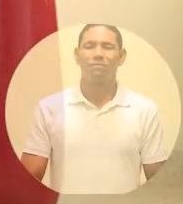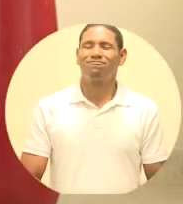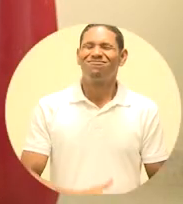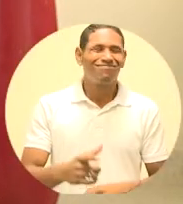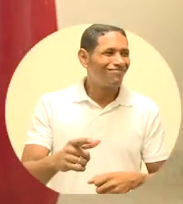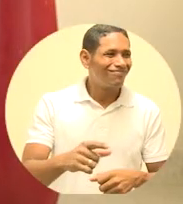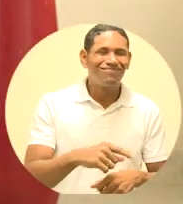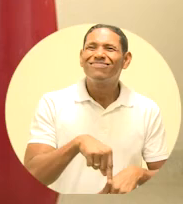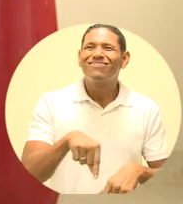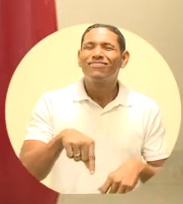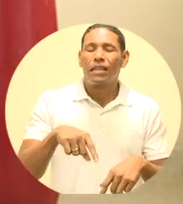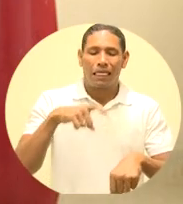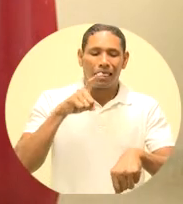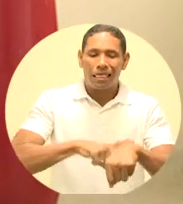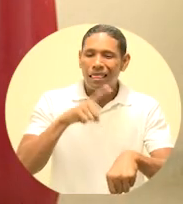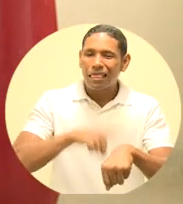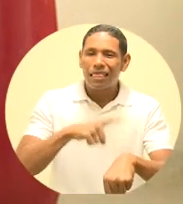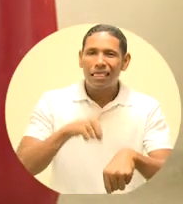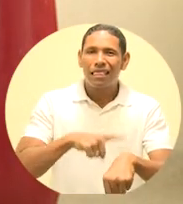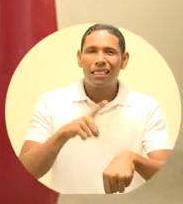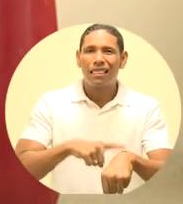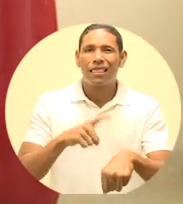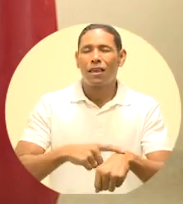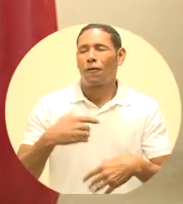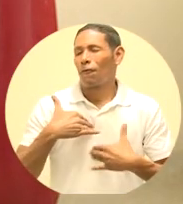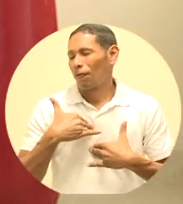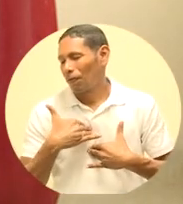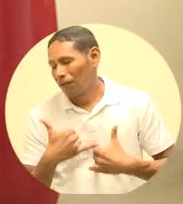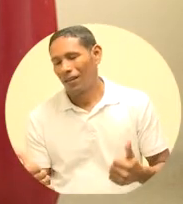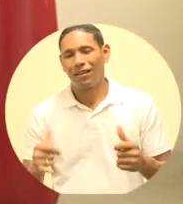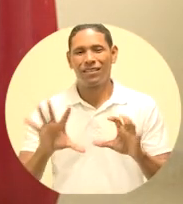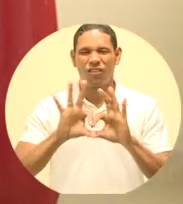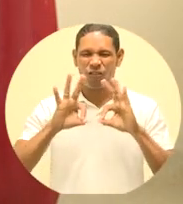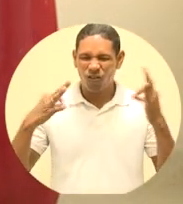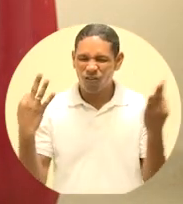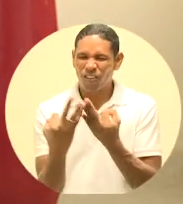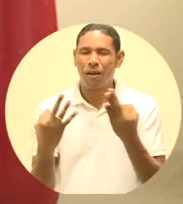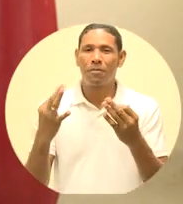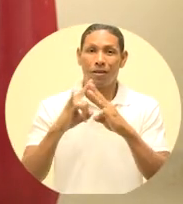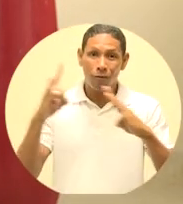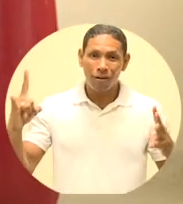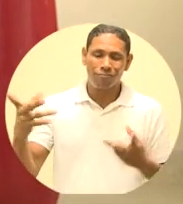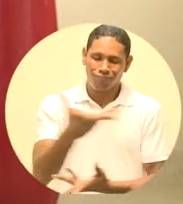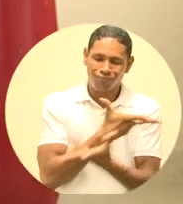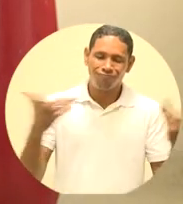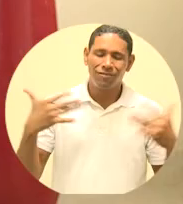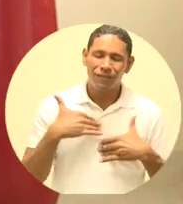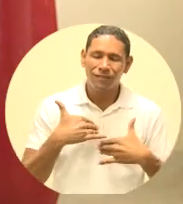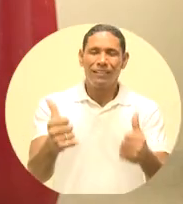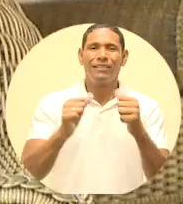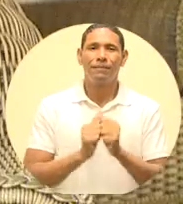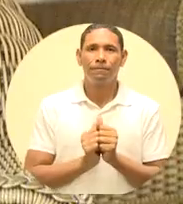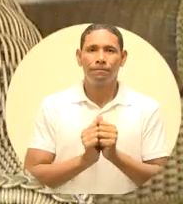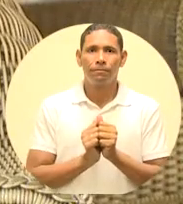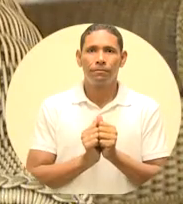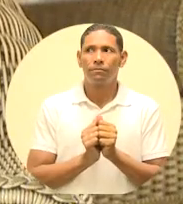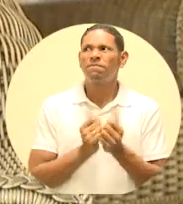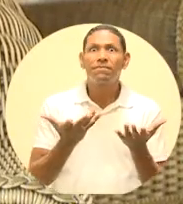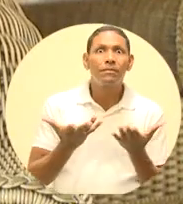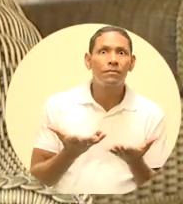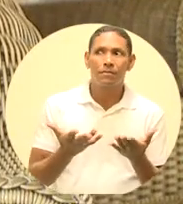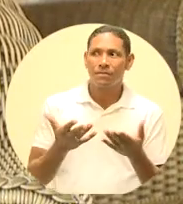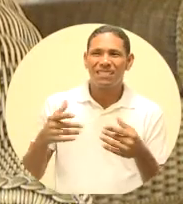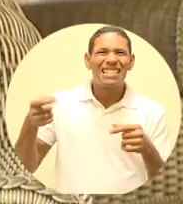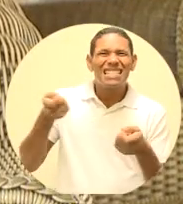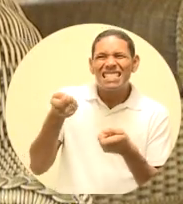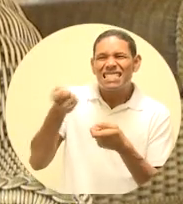Con una jornada llena de diversión, regalos e integración, la Alma Mater celebró el Día de la Familia Unimagdalena. El evento